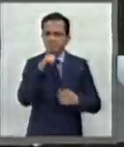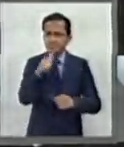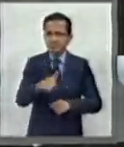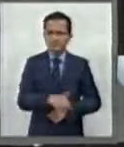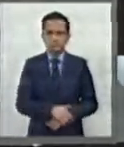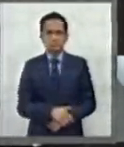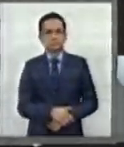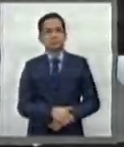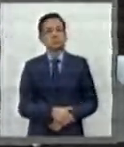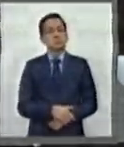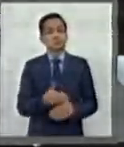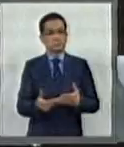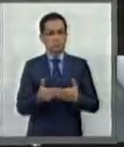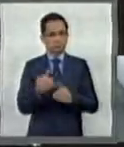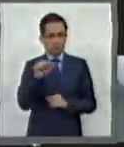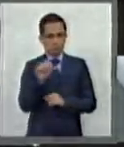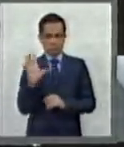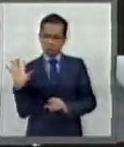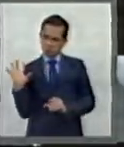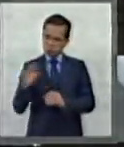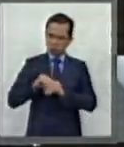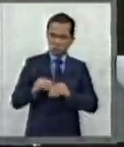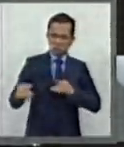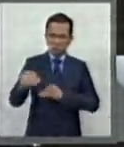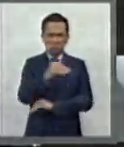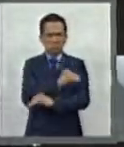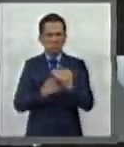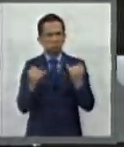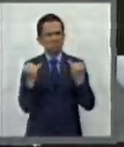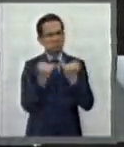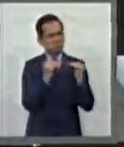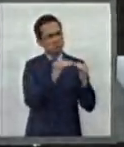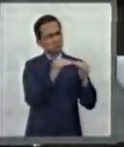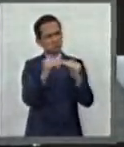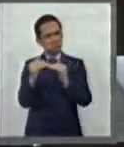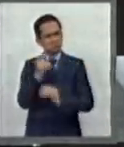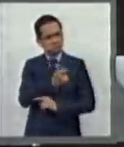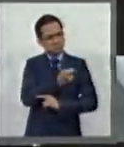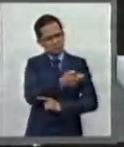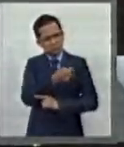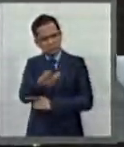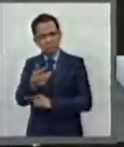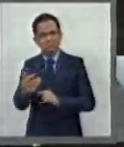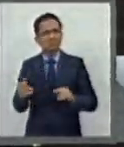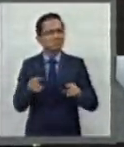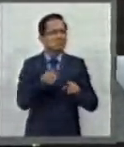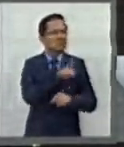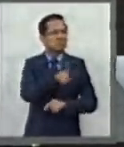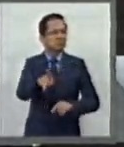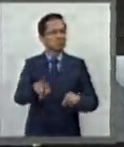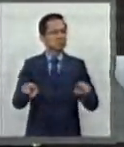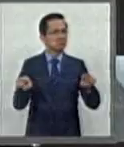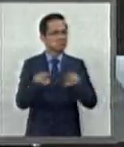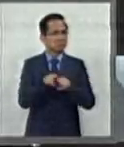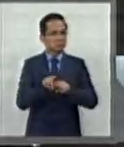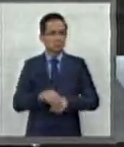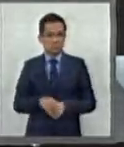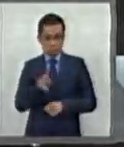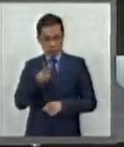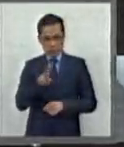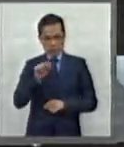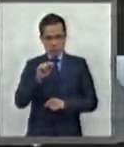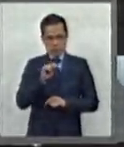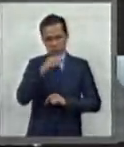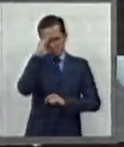se mete a todos en el mismo costal, se etiqueta por igual, sin detenerse a distinguir matices